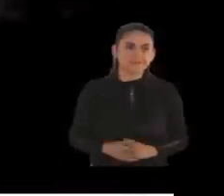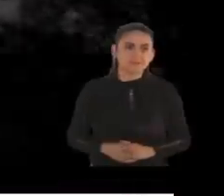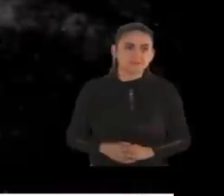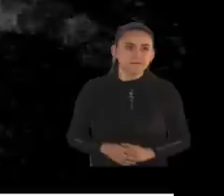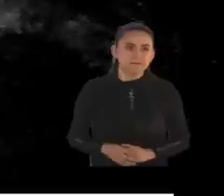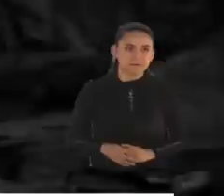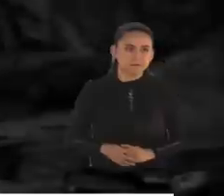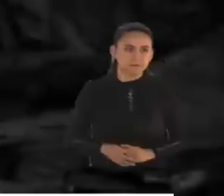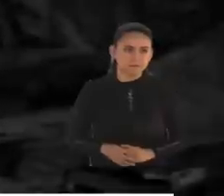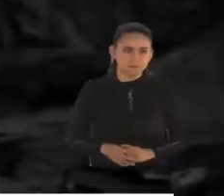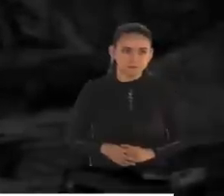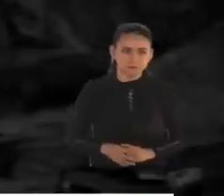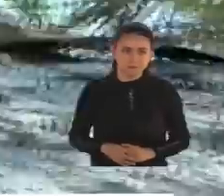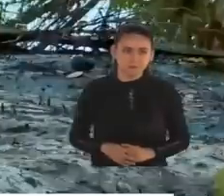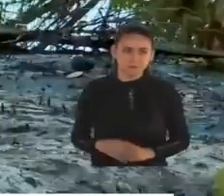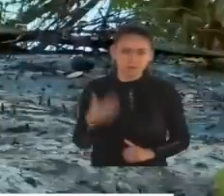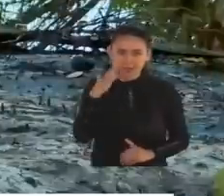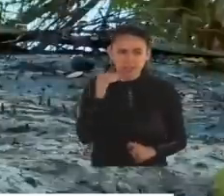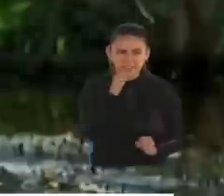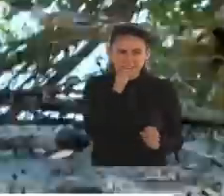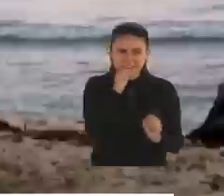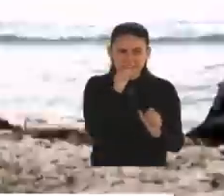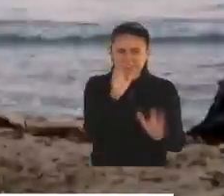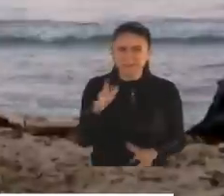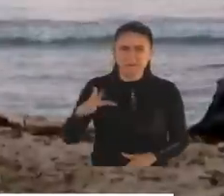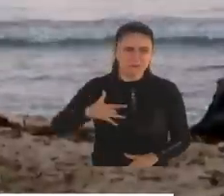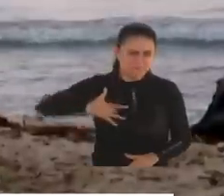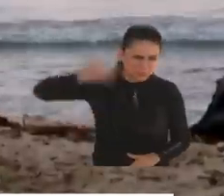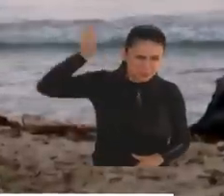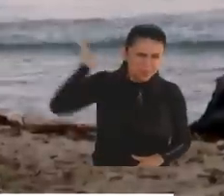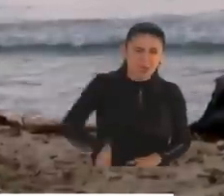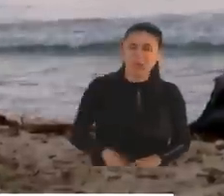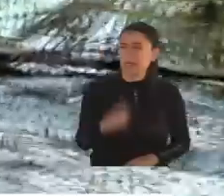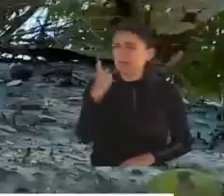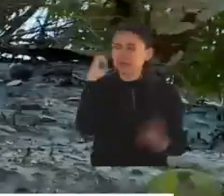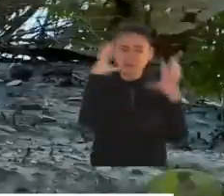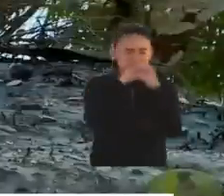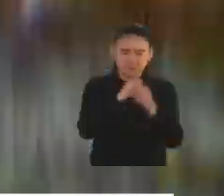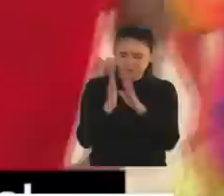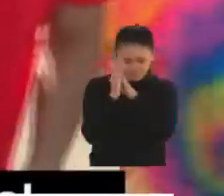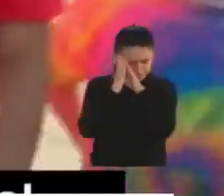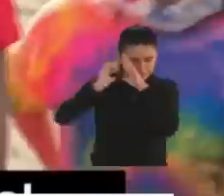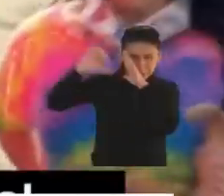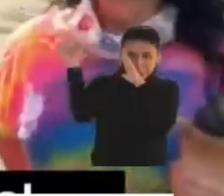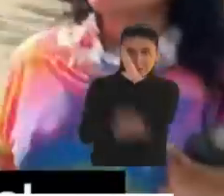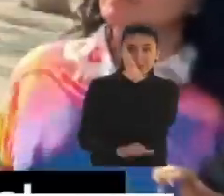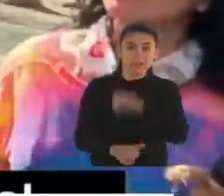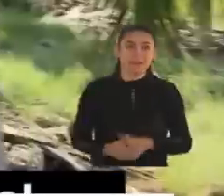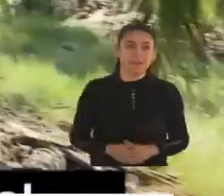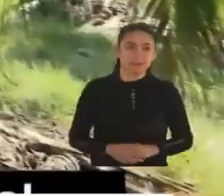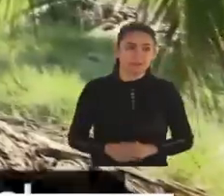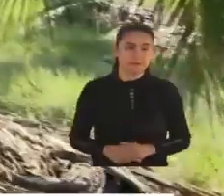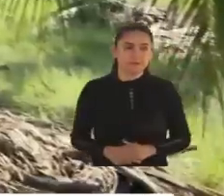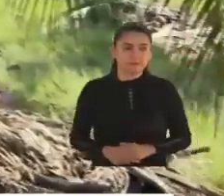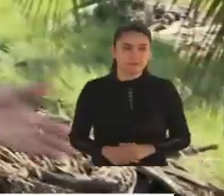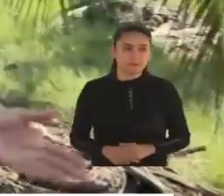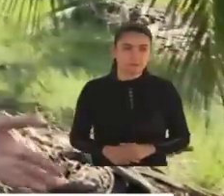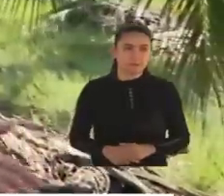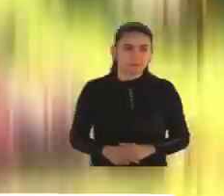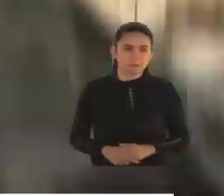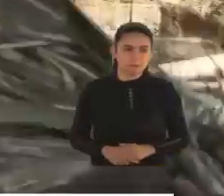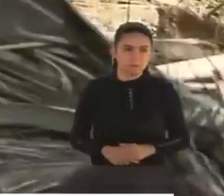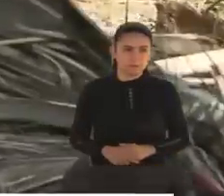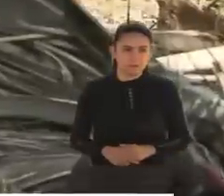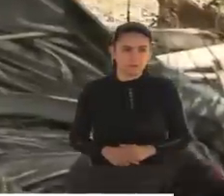siento muy mal, devastada. Una noche horrible de terror. Nos da terco y no me diga